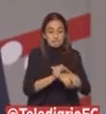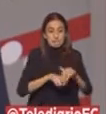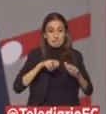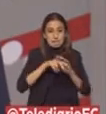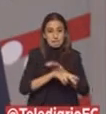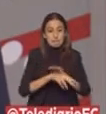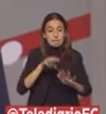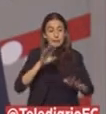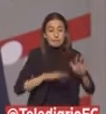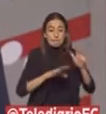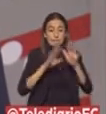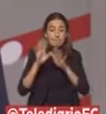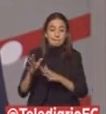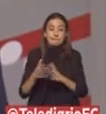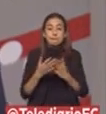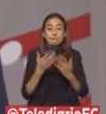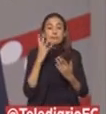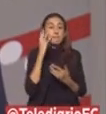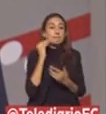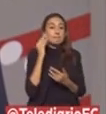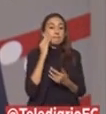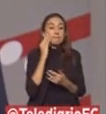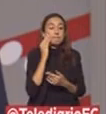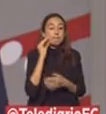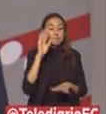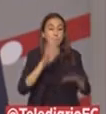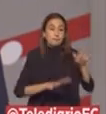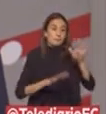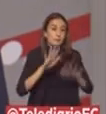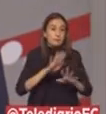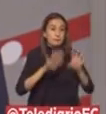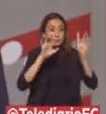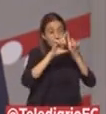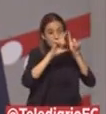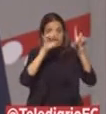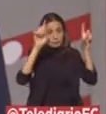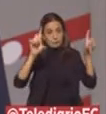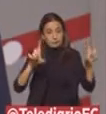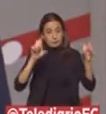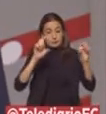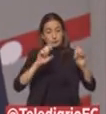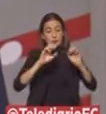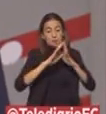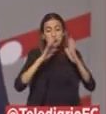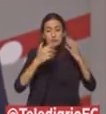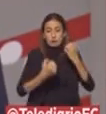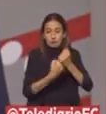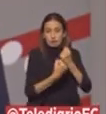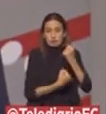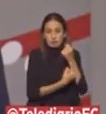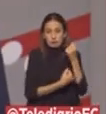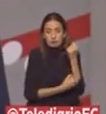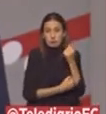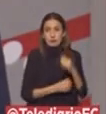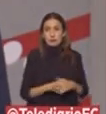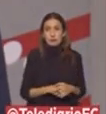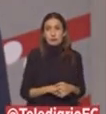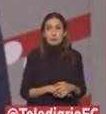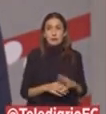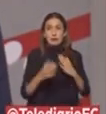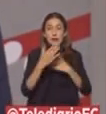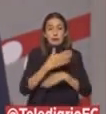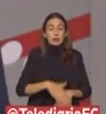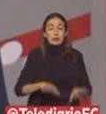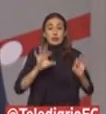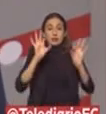y hay una larga experiencia pero además hay un empresariado potente en estos temas así es